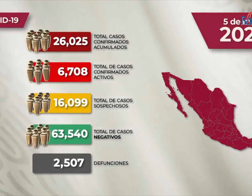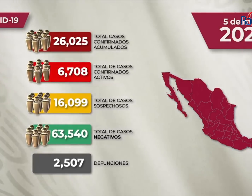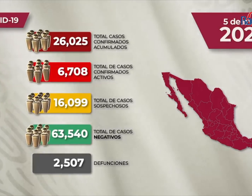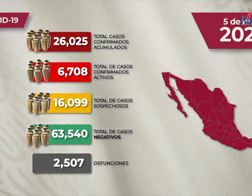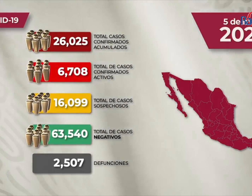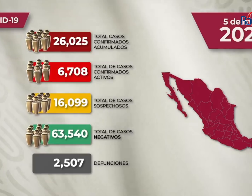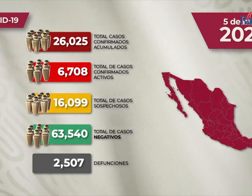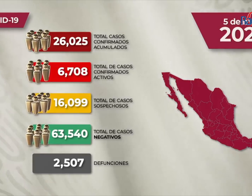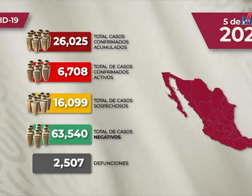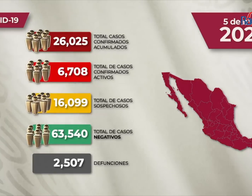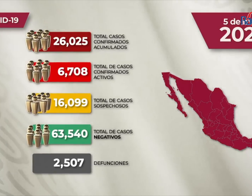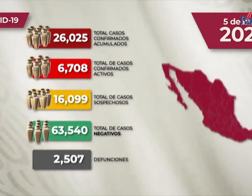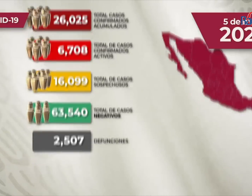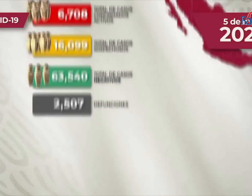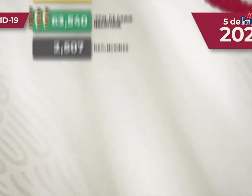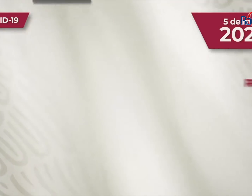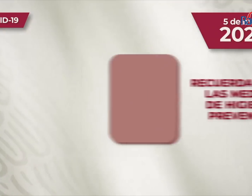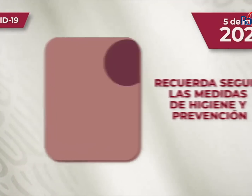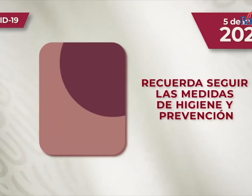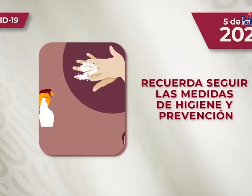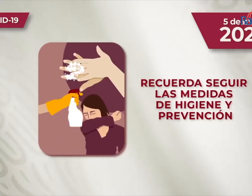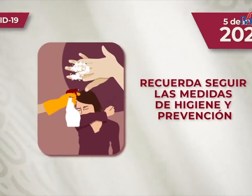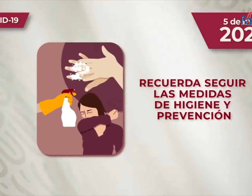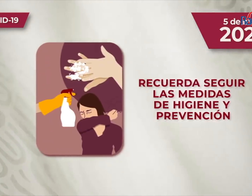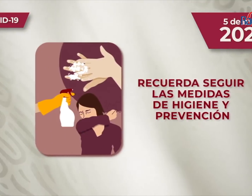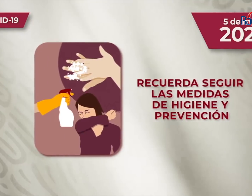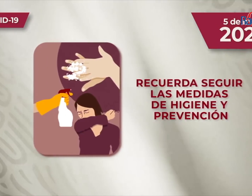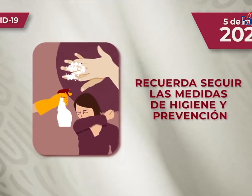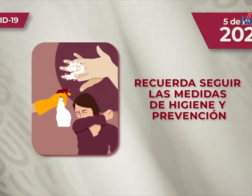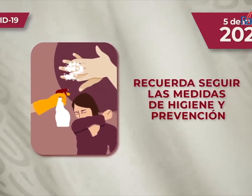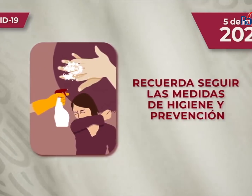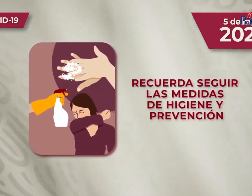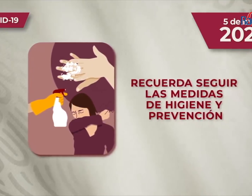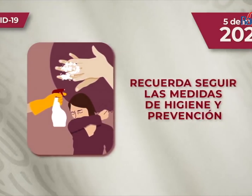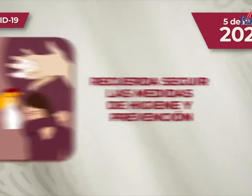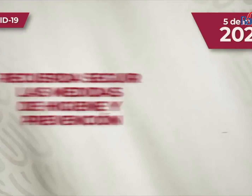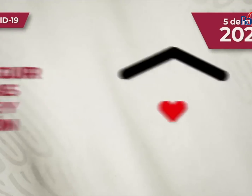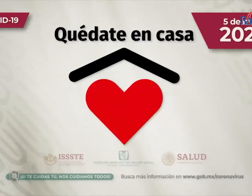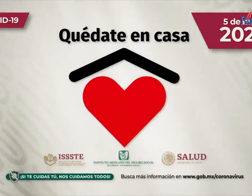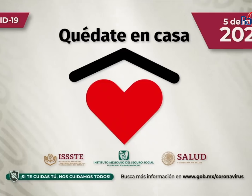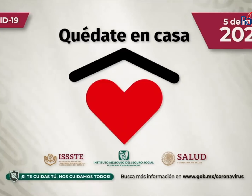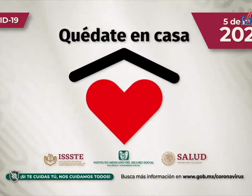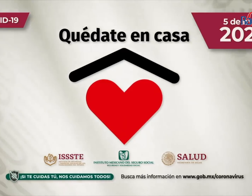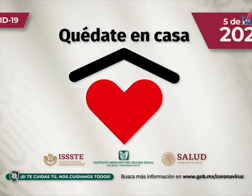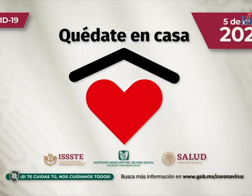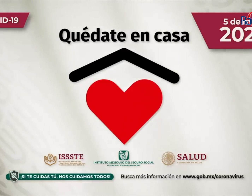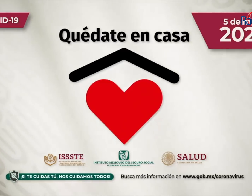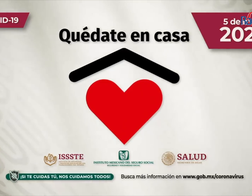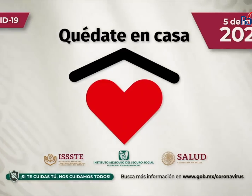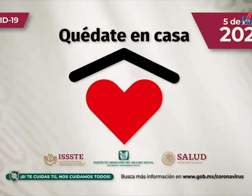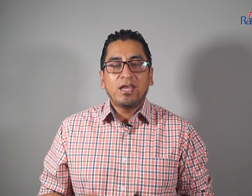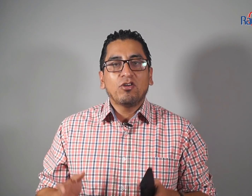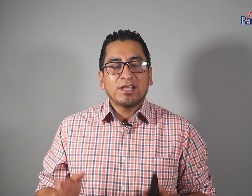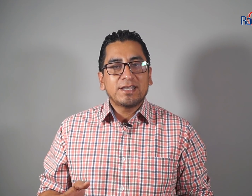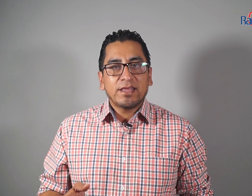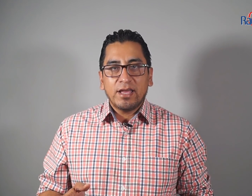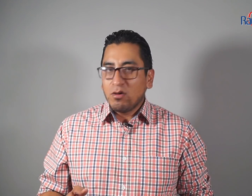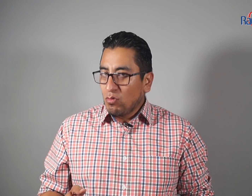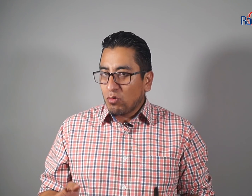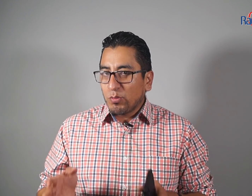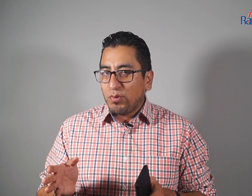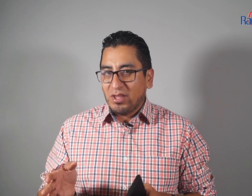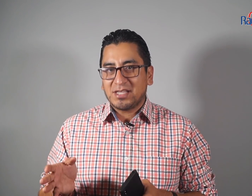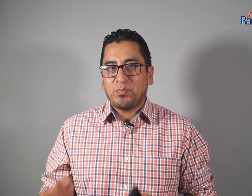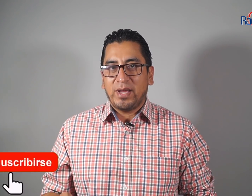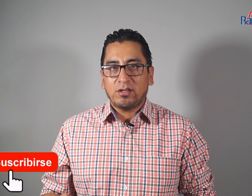ni el gobernador todo depende de las condiciones en las que se encuentren nuestro país y lo decide